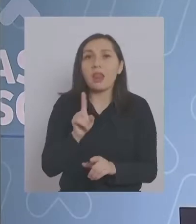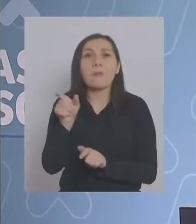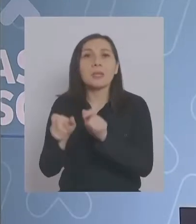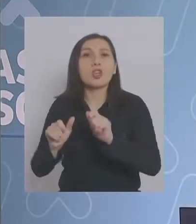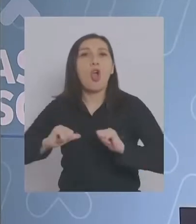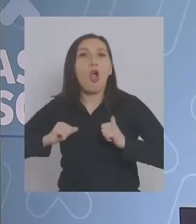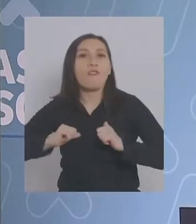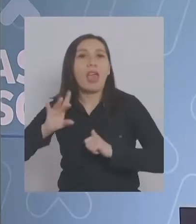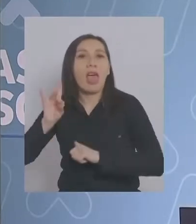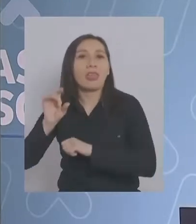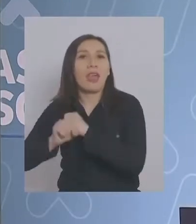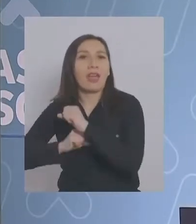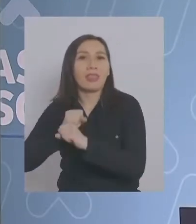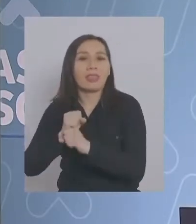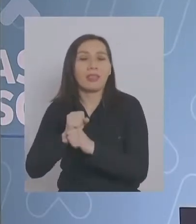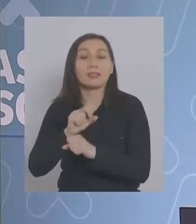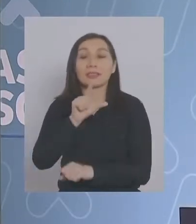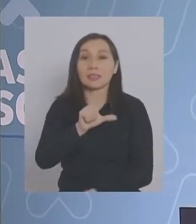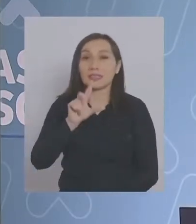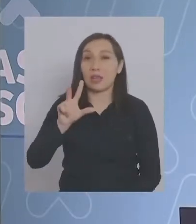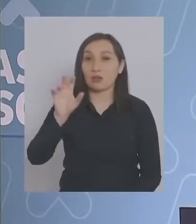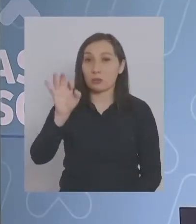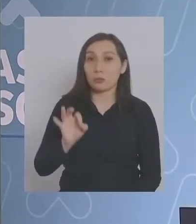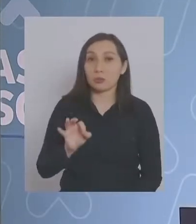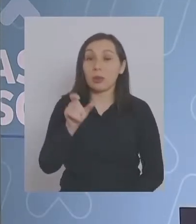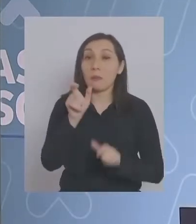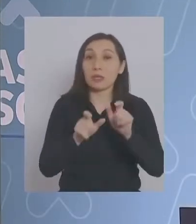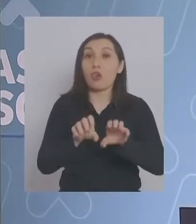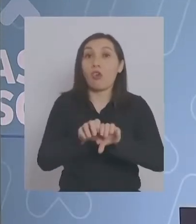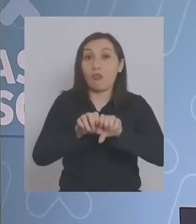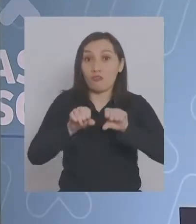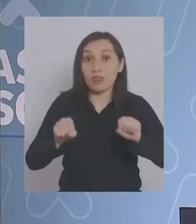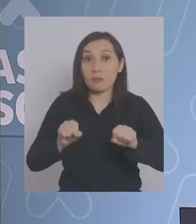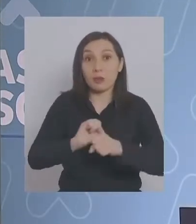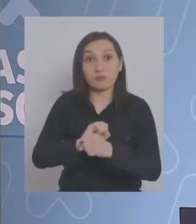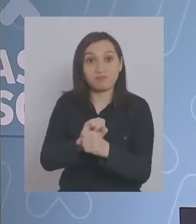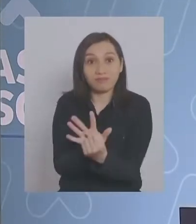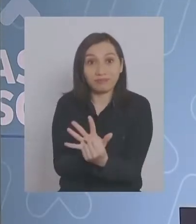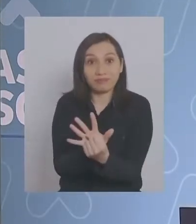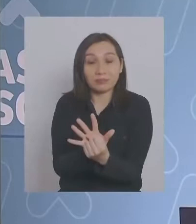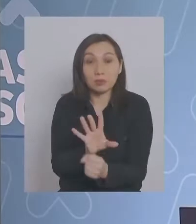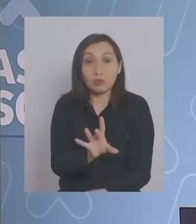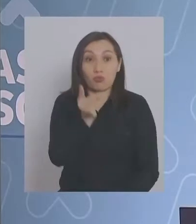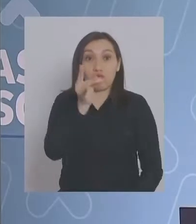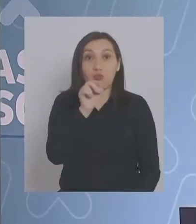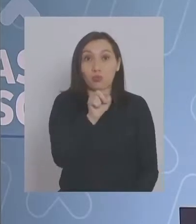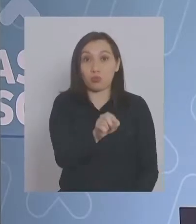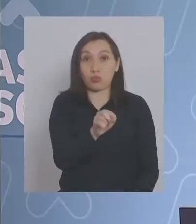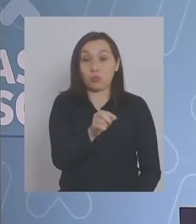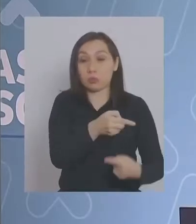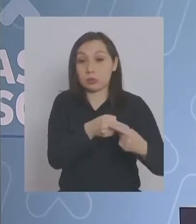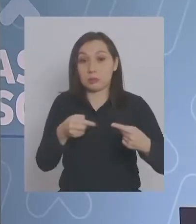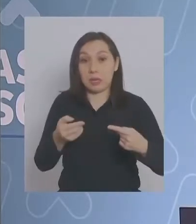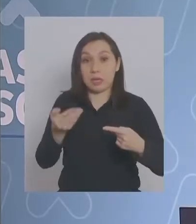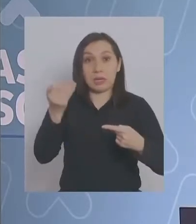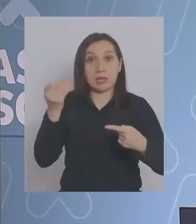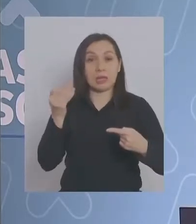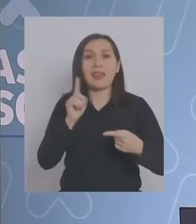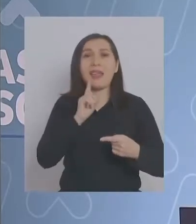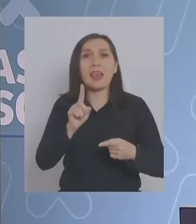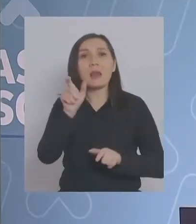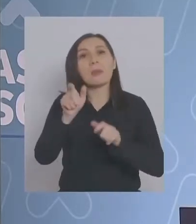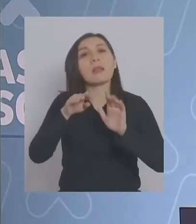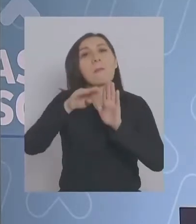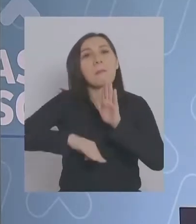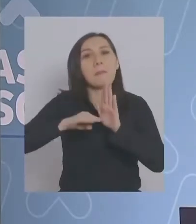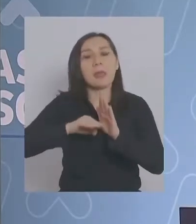el 78% de los casos confirmados de los nuevos casos que hemos tenido en la última semana son personas de